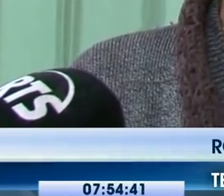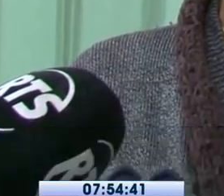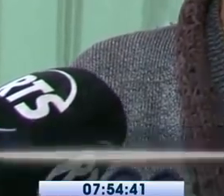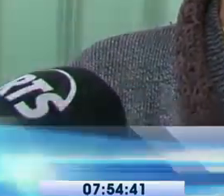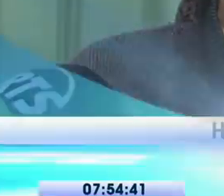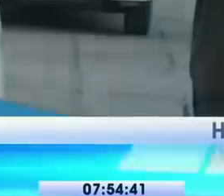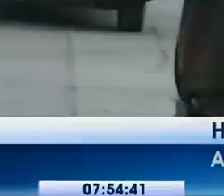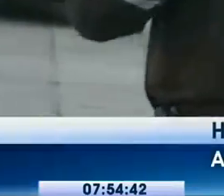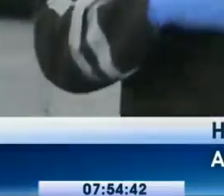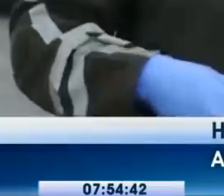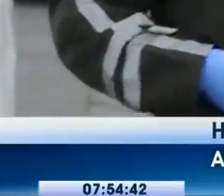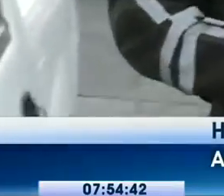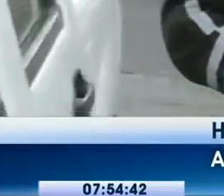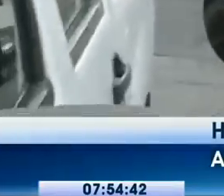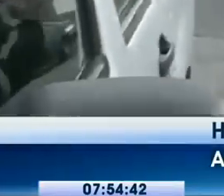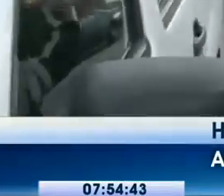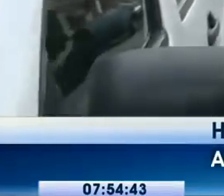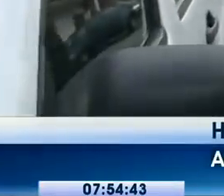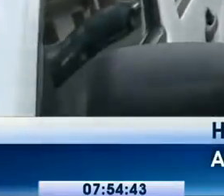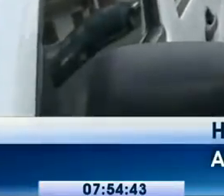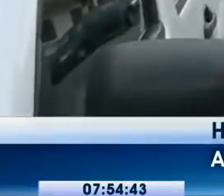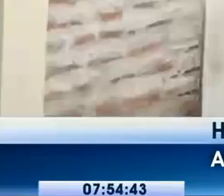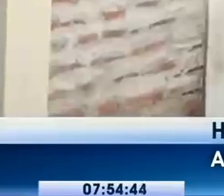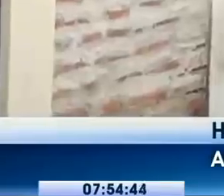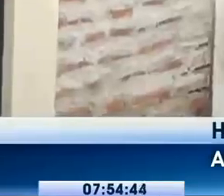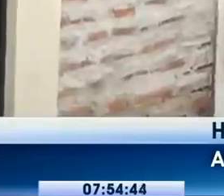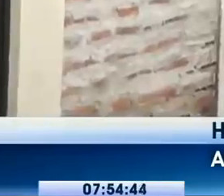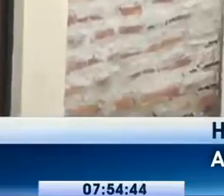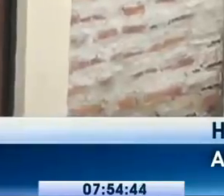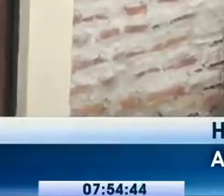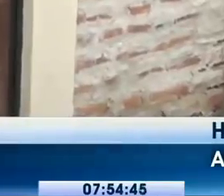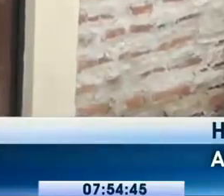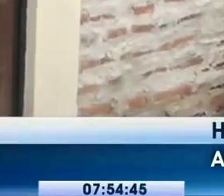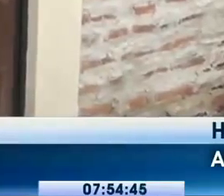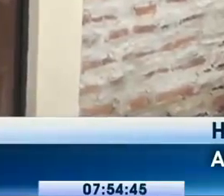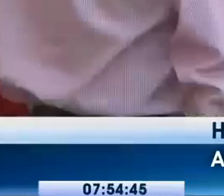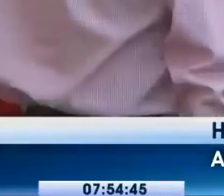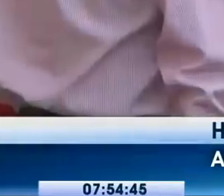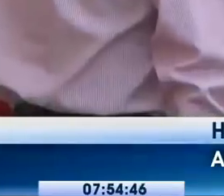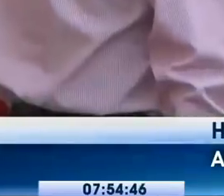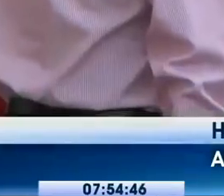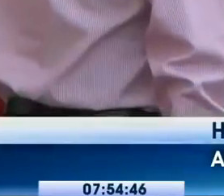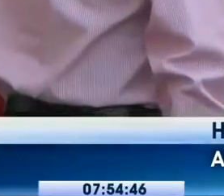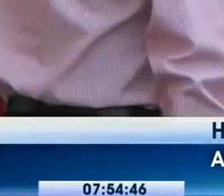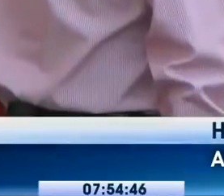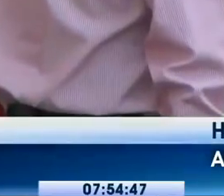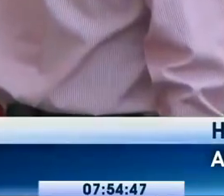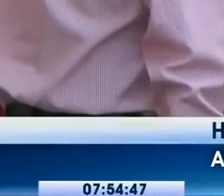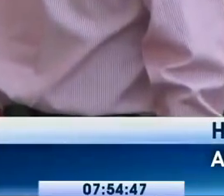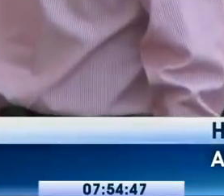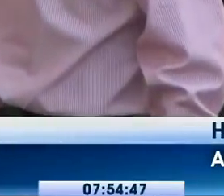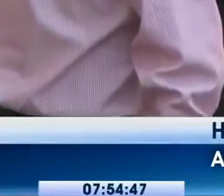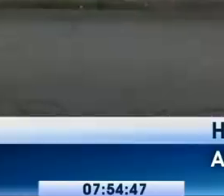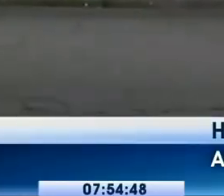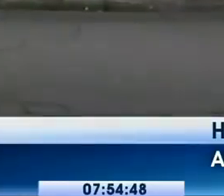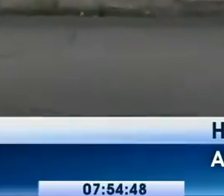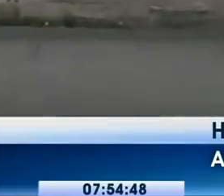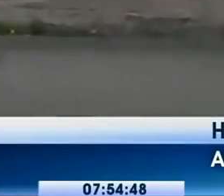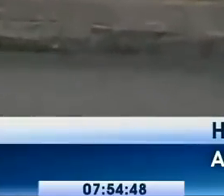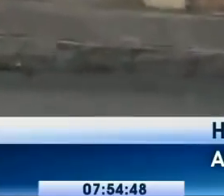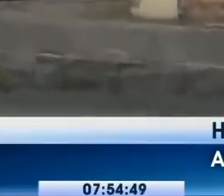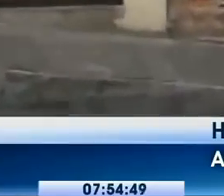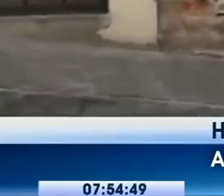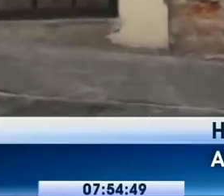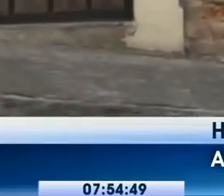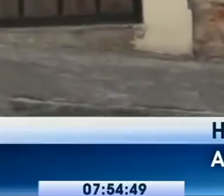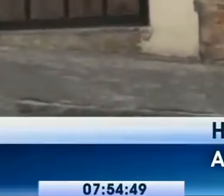cosa. Personal de la DINASED conjuntamente con criminalística y fiscalía realizaron las investigaciones de campo, esto